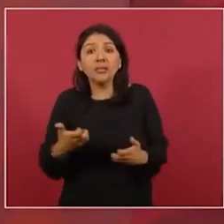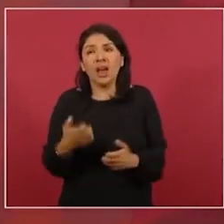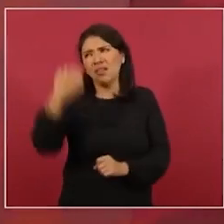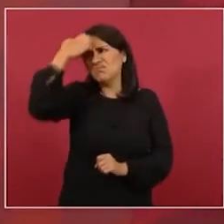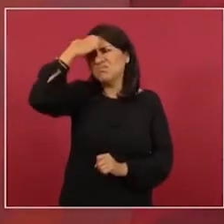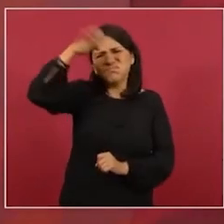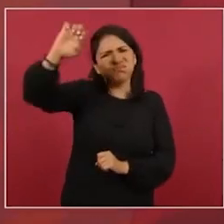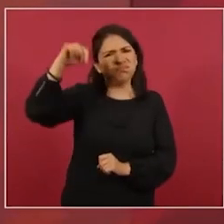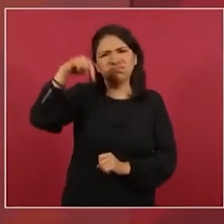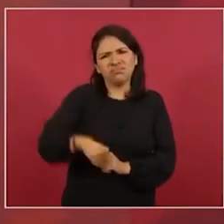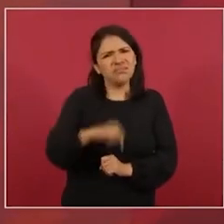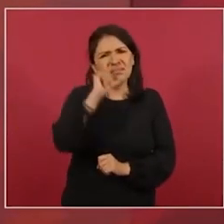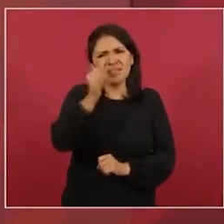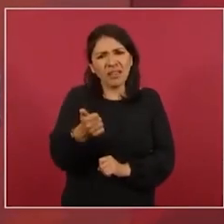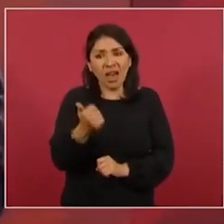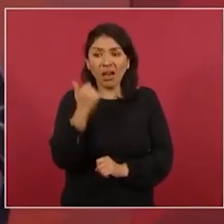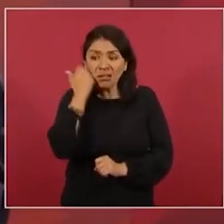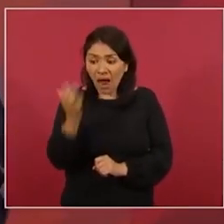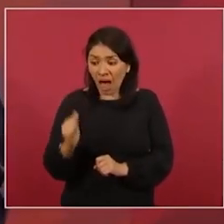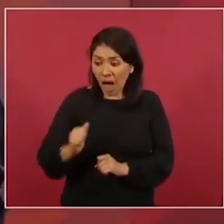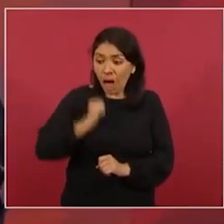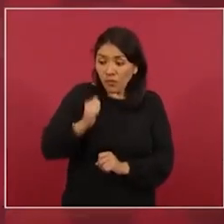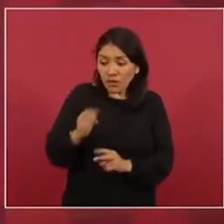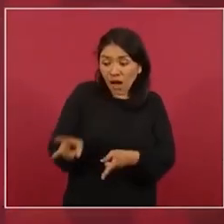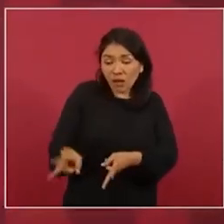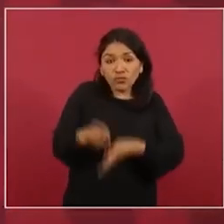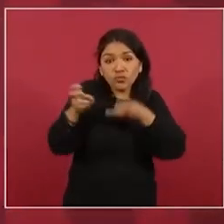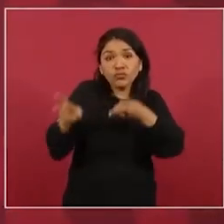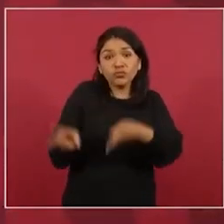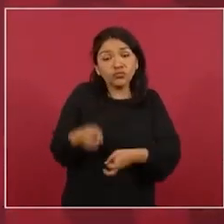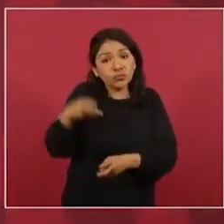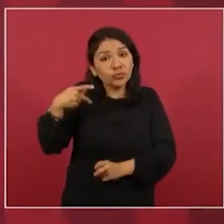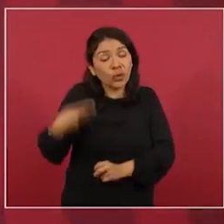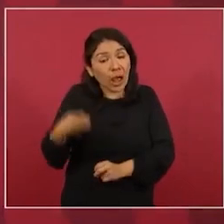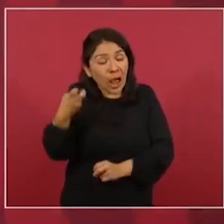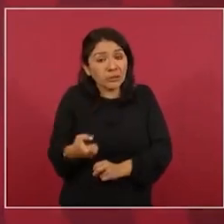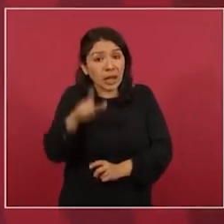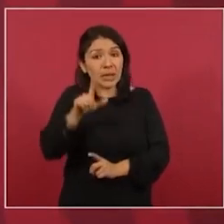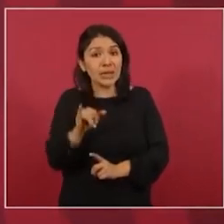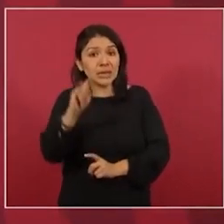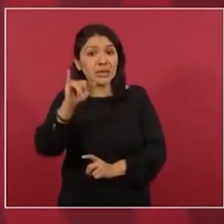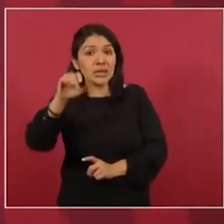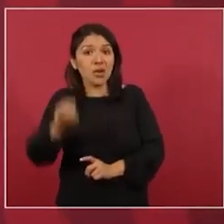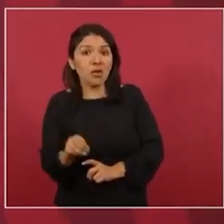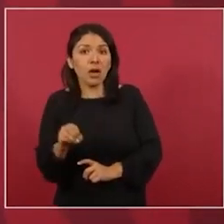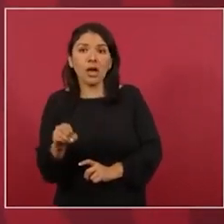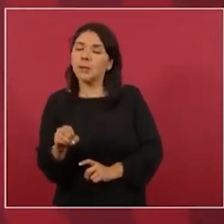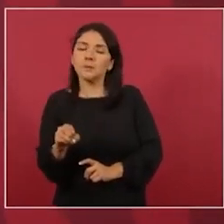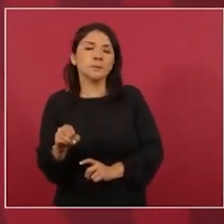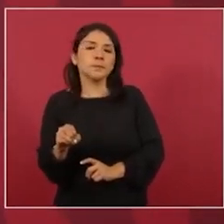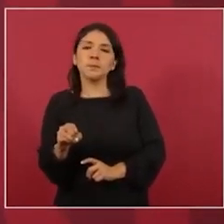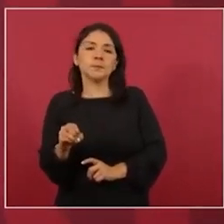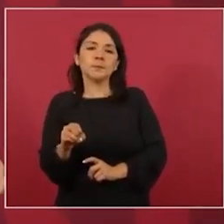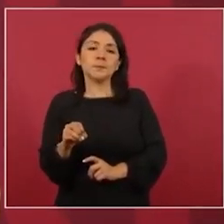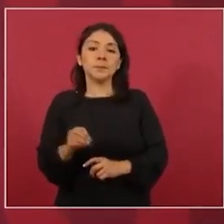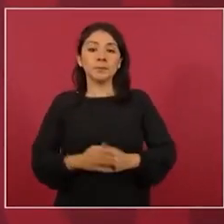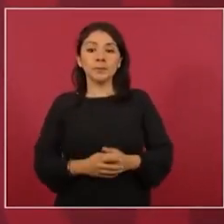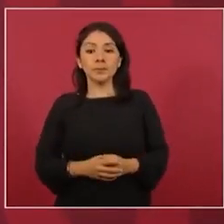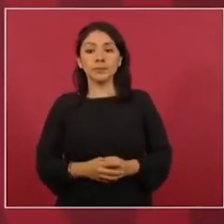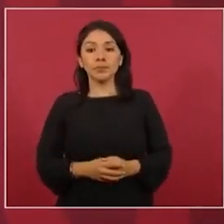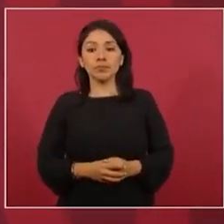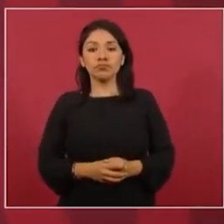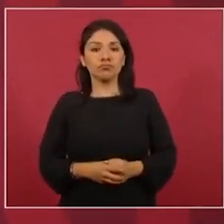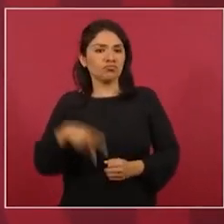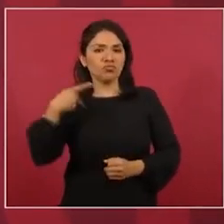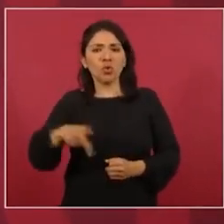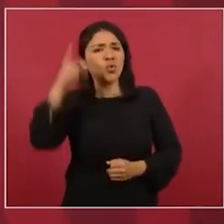foránea quiera apropiarse de lo que es